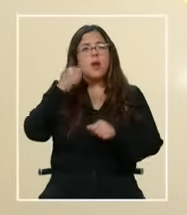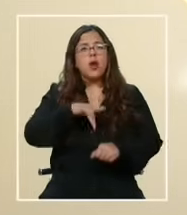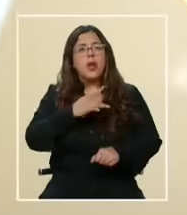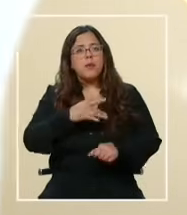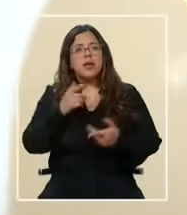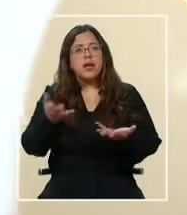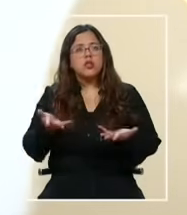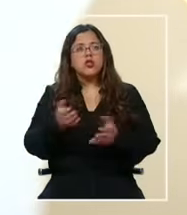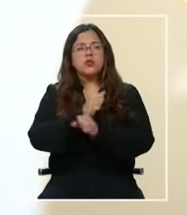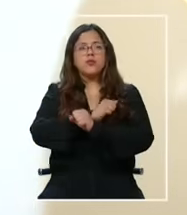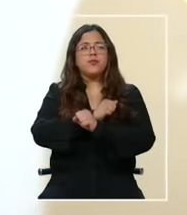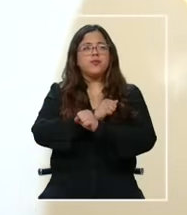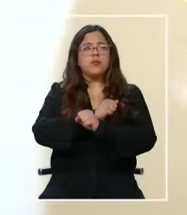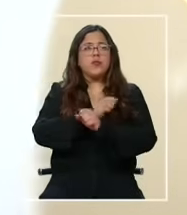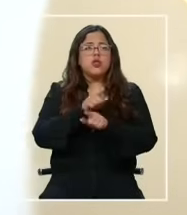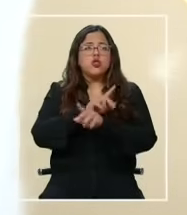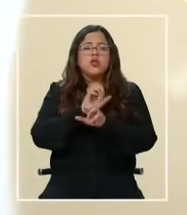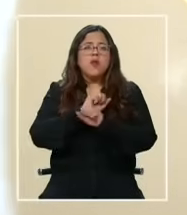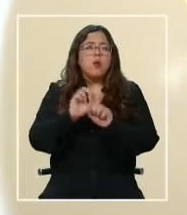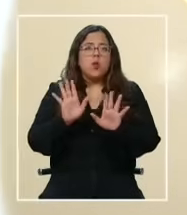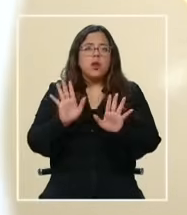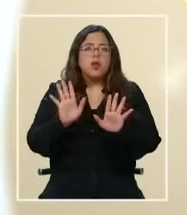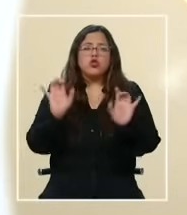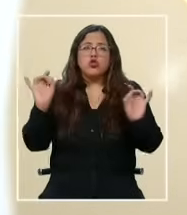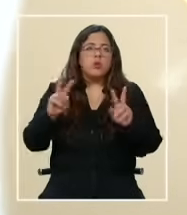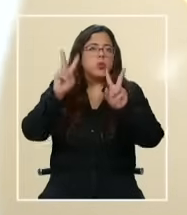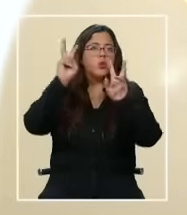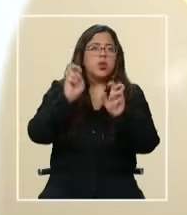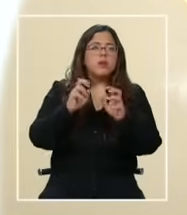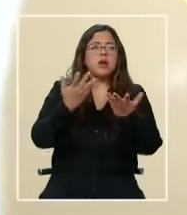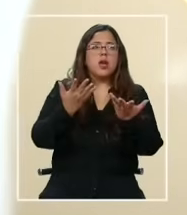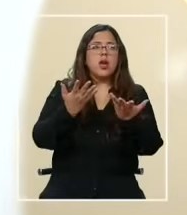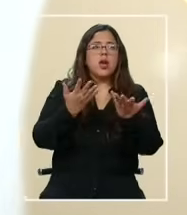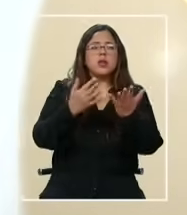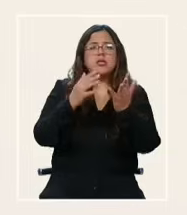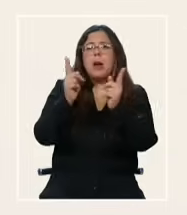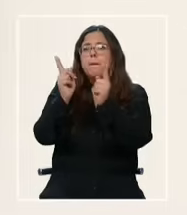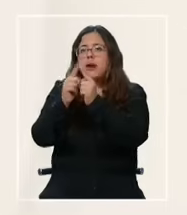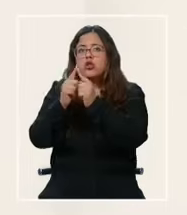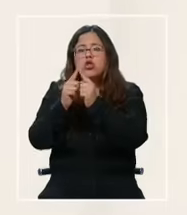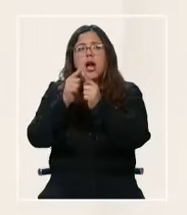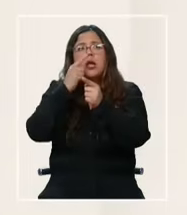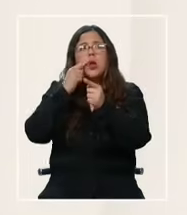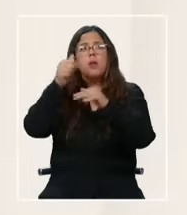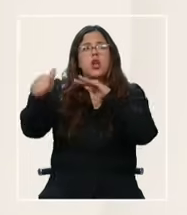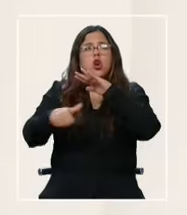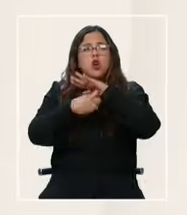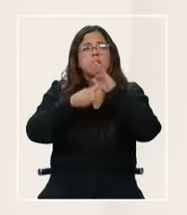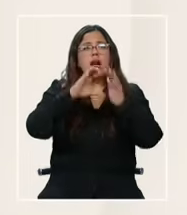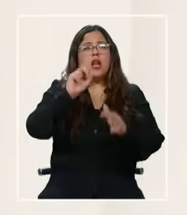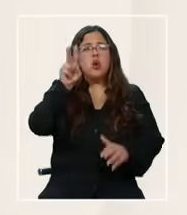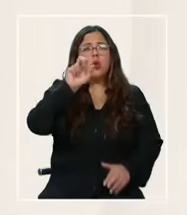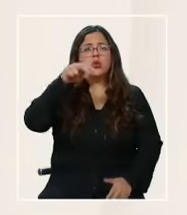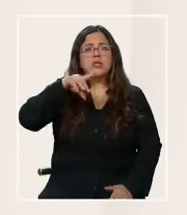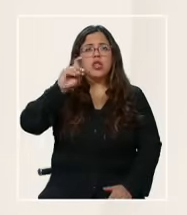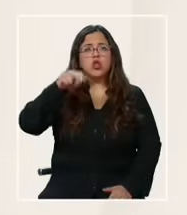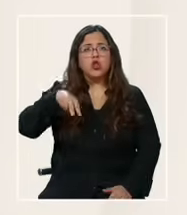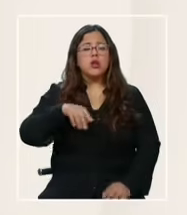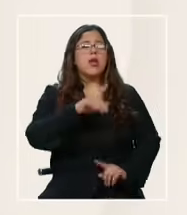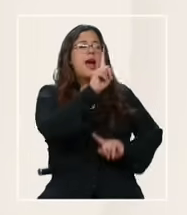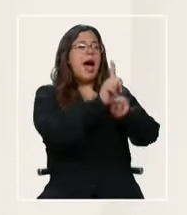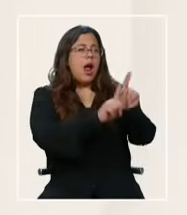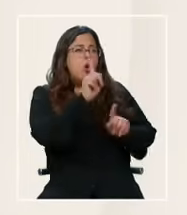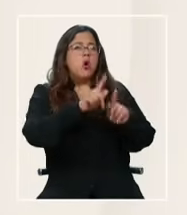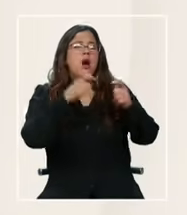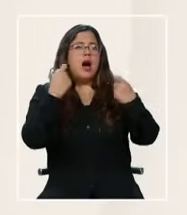eso no se va a poner por una aventura personal del concejal o sandon aquellos que Todavía siguen tratando de